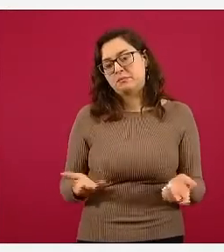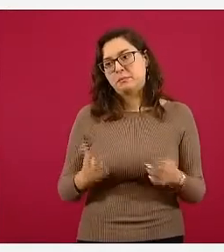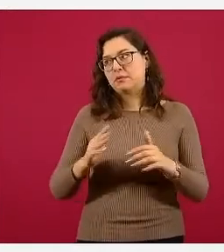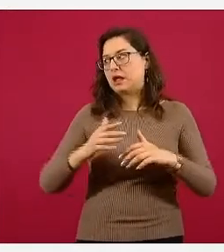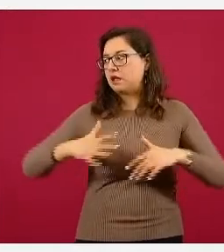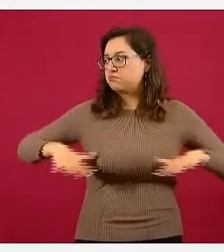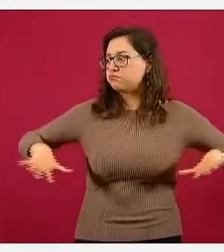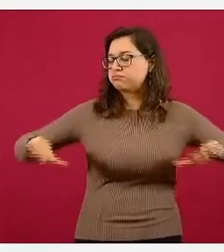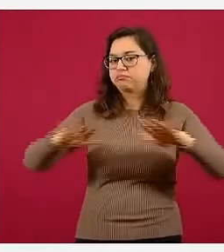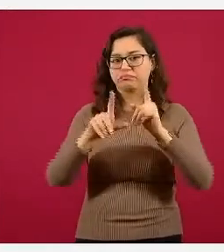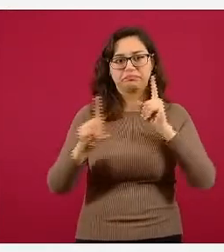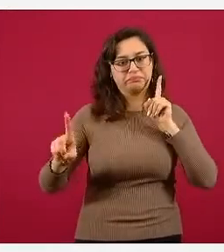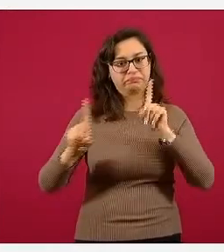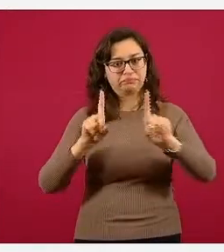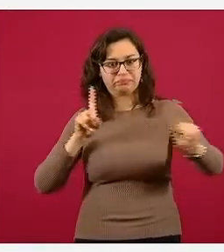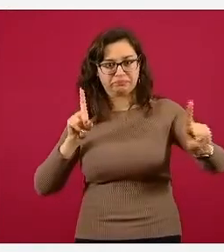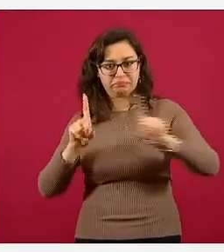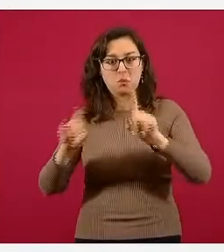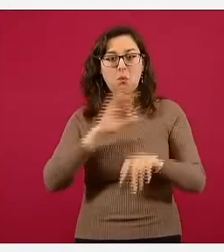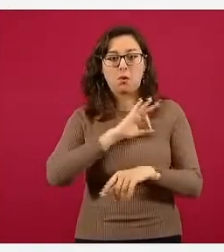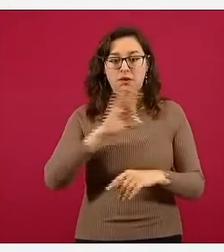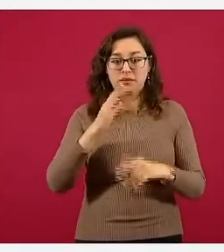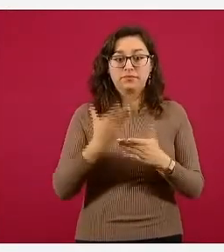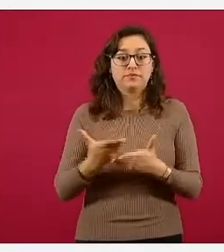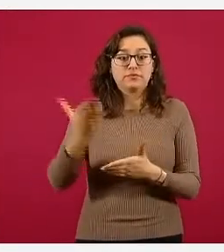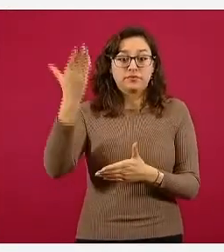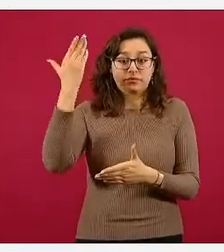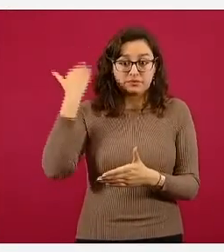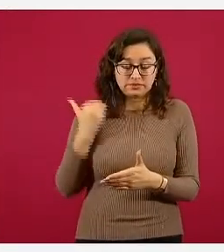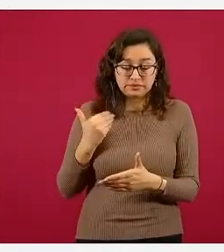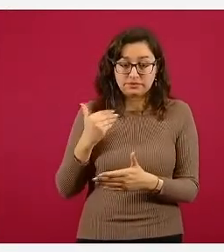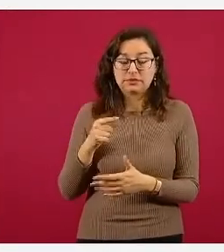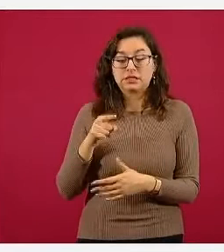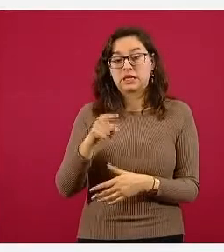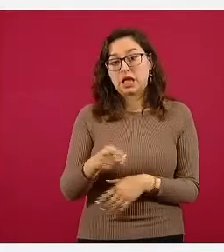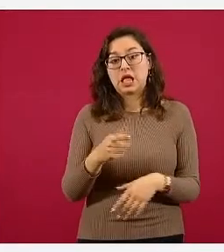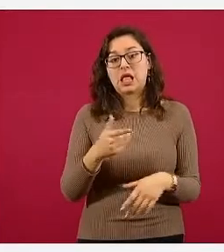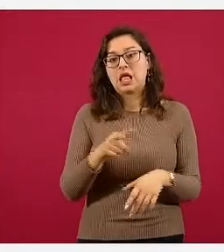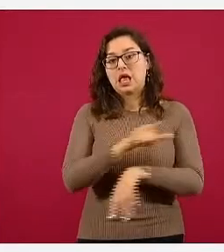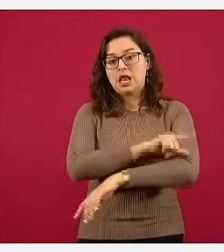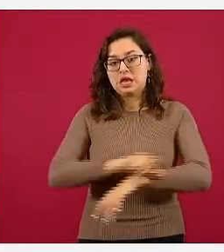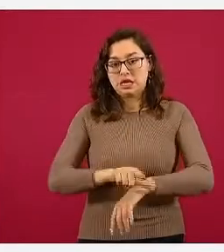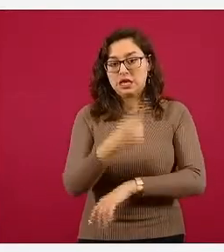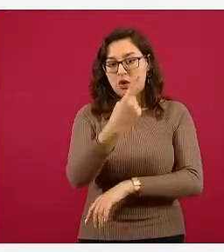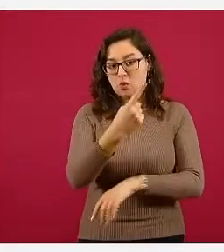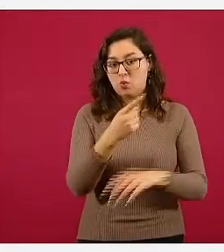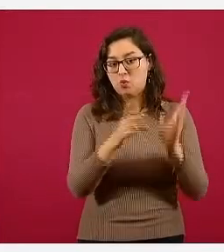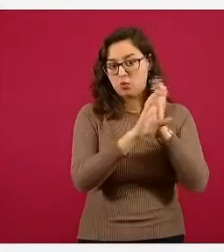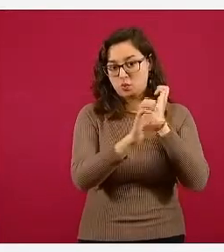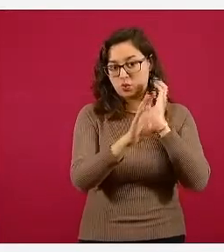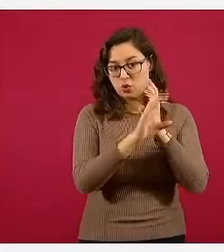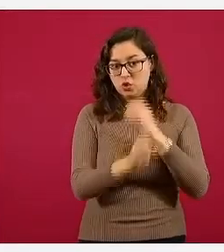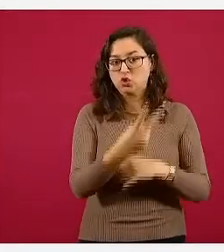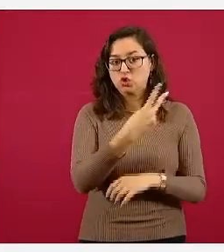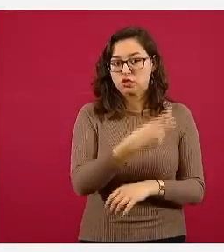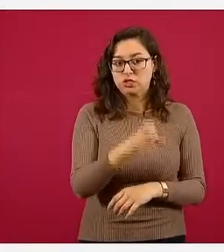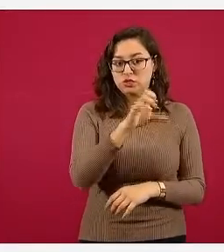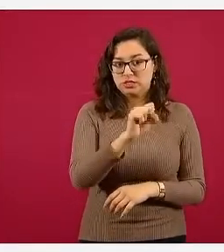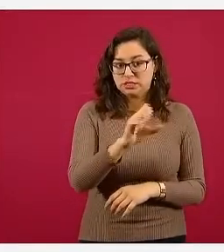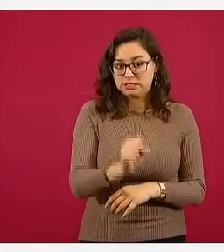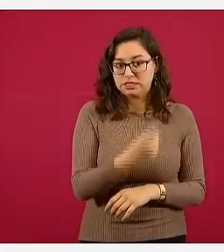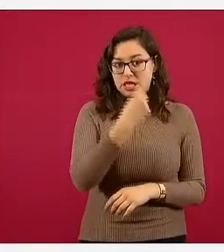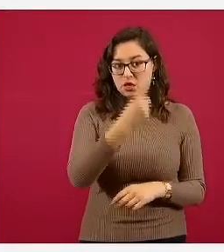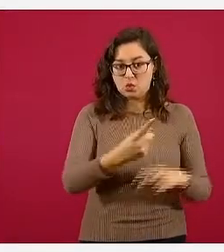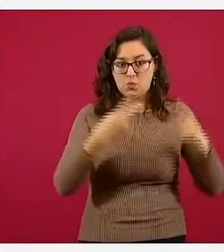hizo hace unos meses, teníamos una ocupación promedio, por ejemplo, en la línea 1 de Metrobús, de 261 personas por autobús,